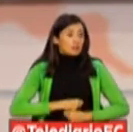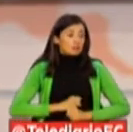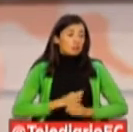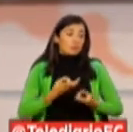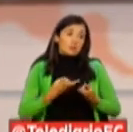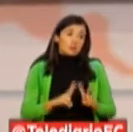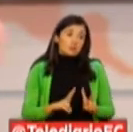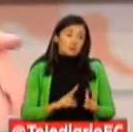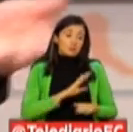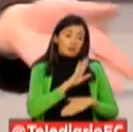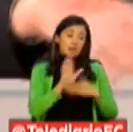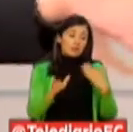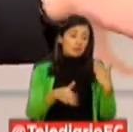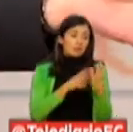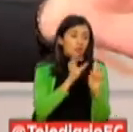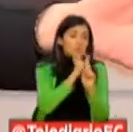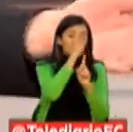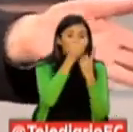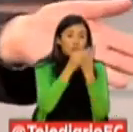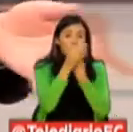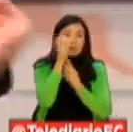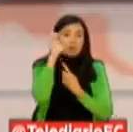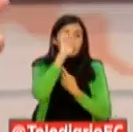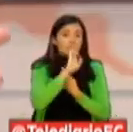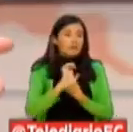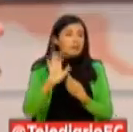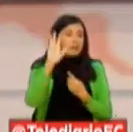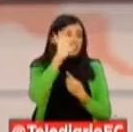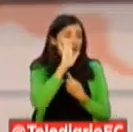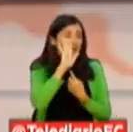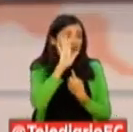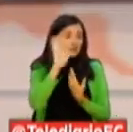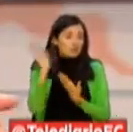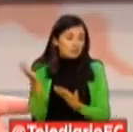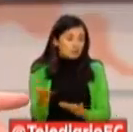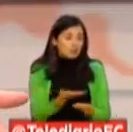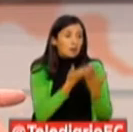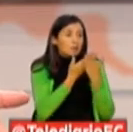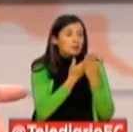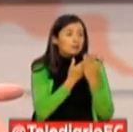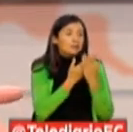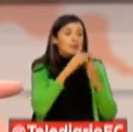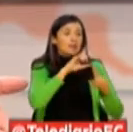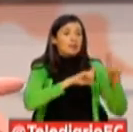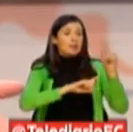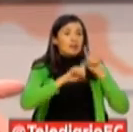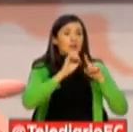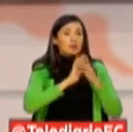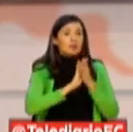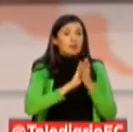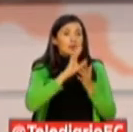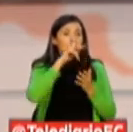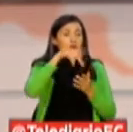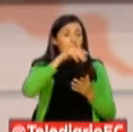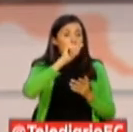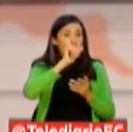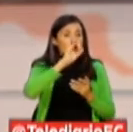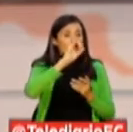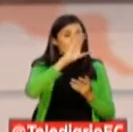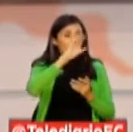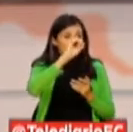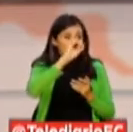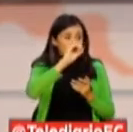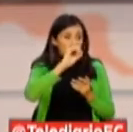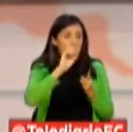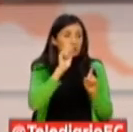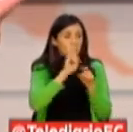paso, todas las hierbas aromáticas son europeas. Hay una acá que no se usa para la fanesca, que es el paico. El paico.